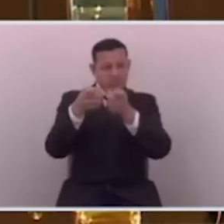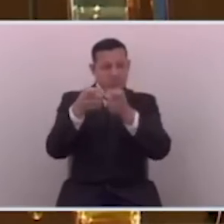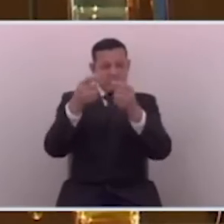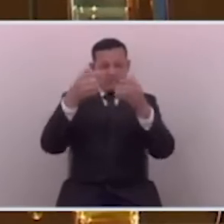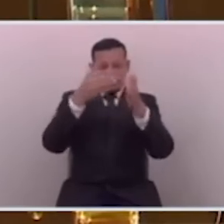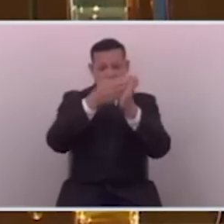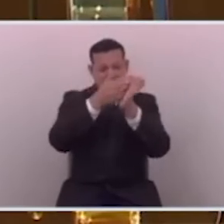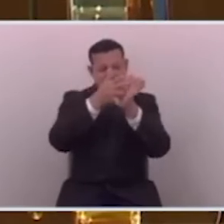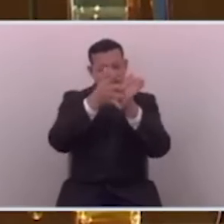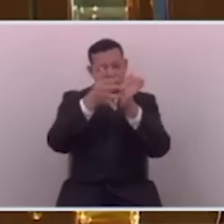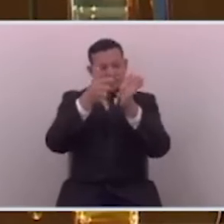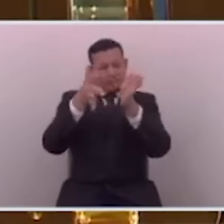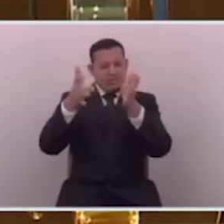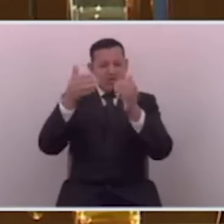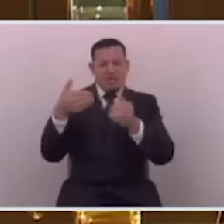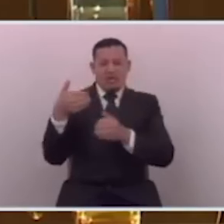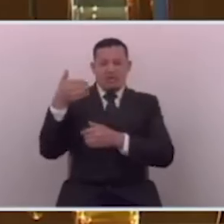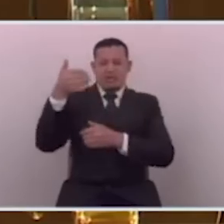transcurso,